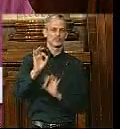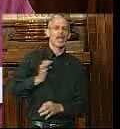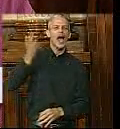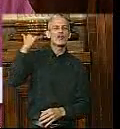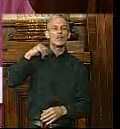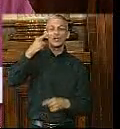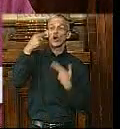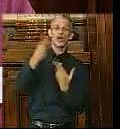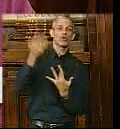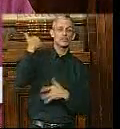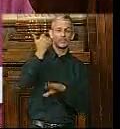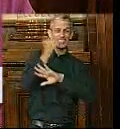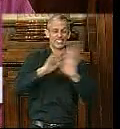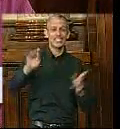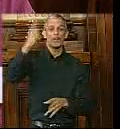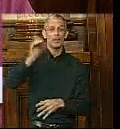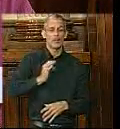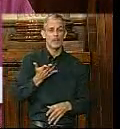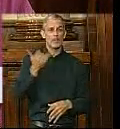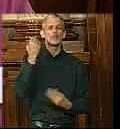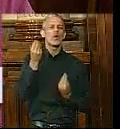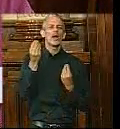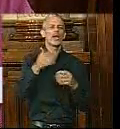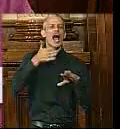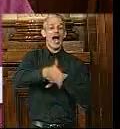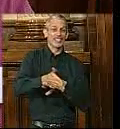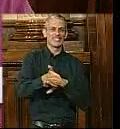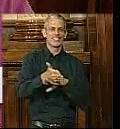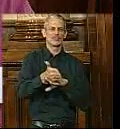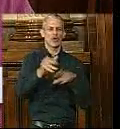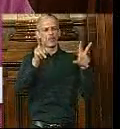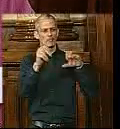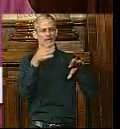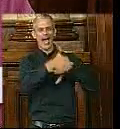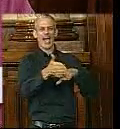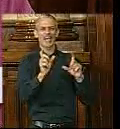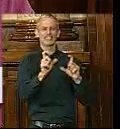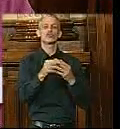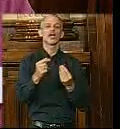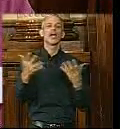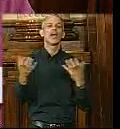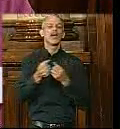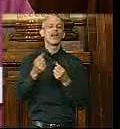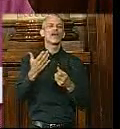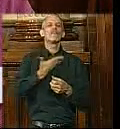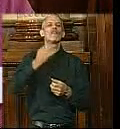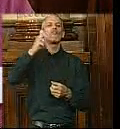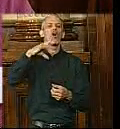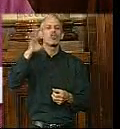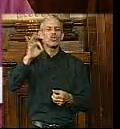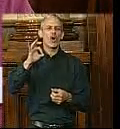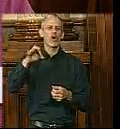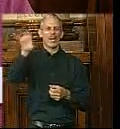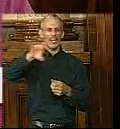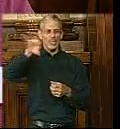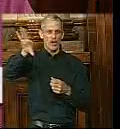fuimos reconocidos, ganamos el primer premio en acceso, en la categoría acceso, del Fondo Regional de Innovación